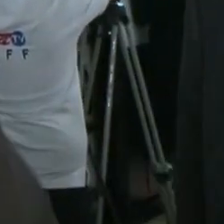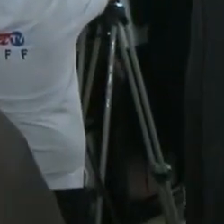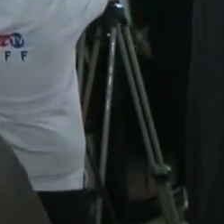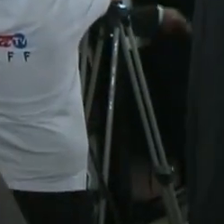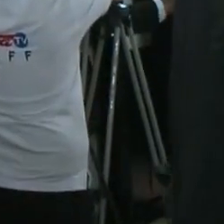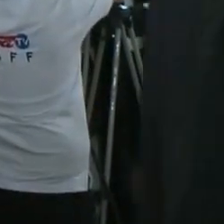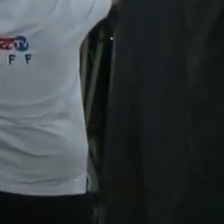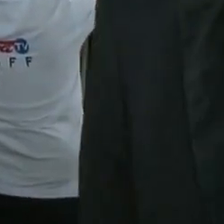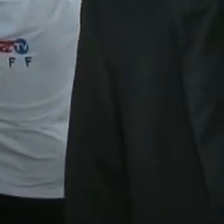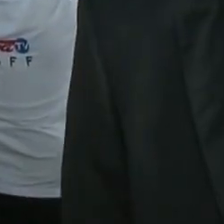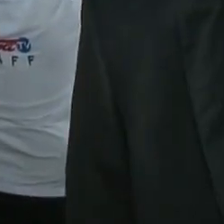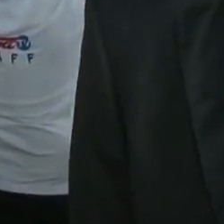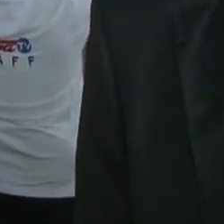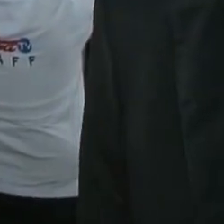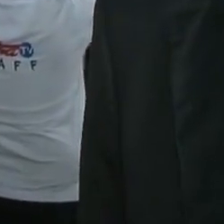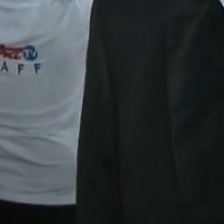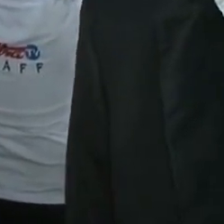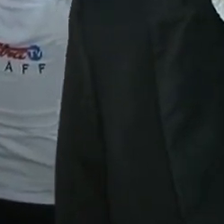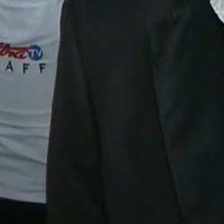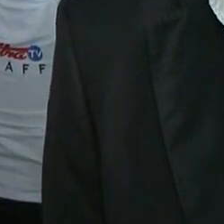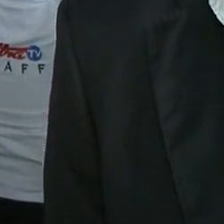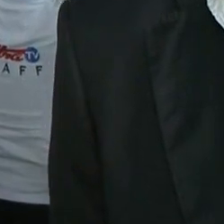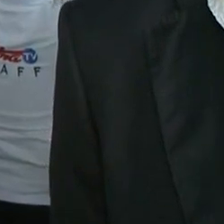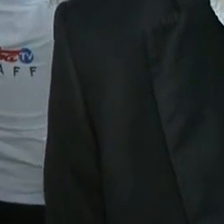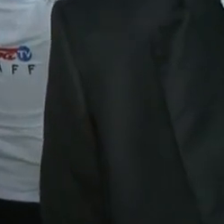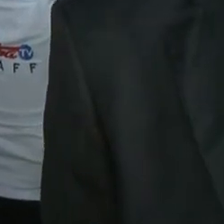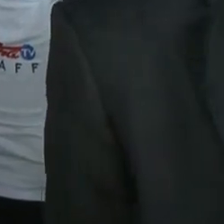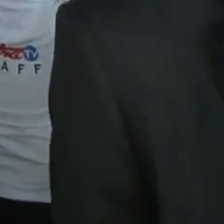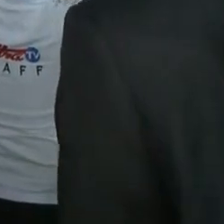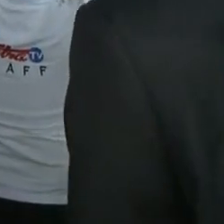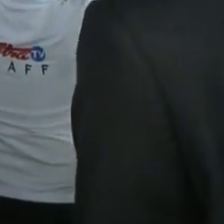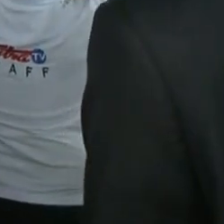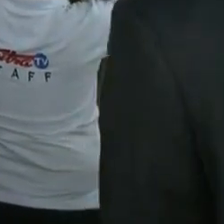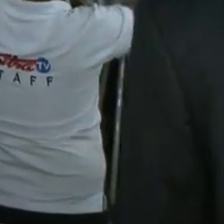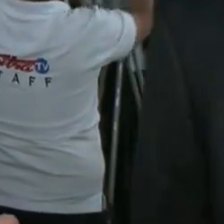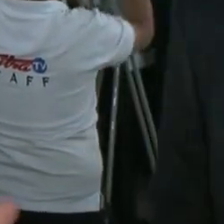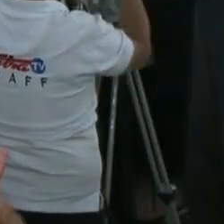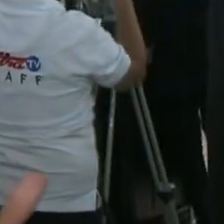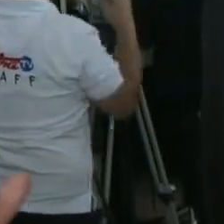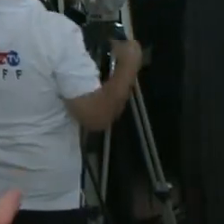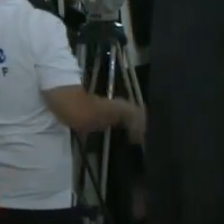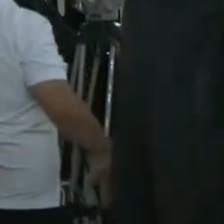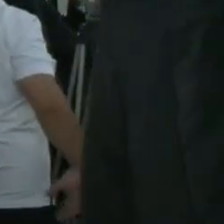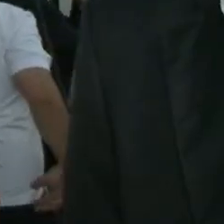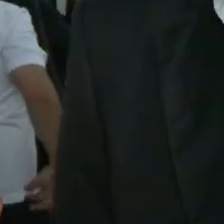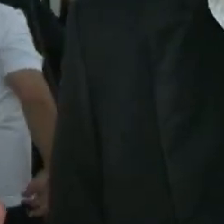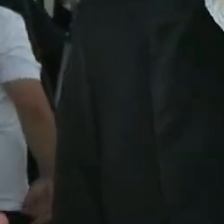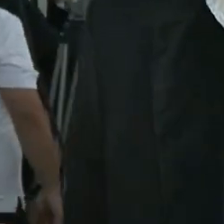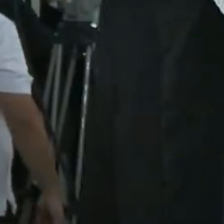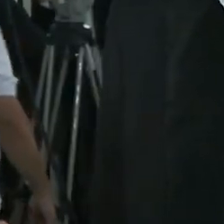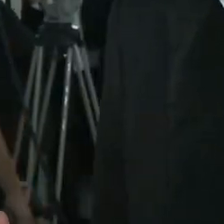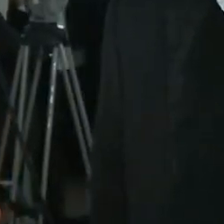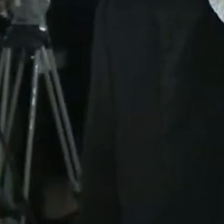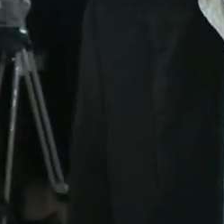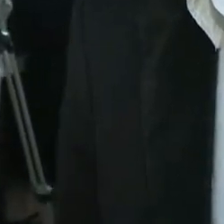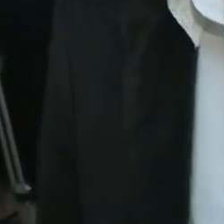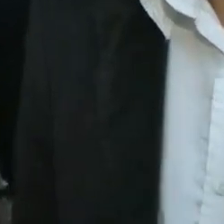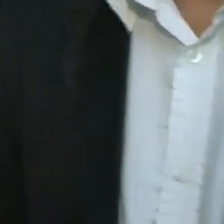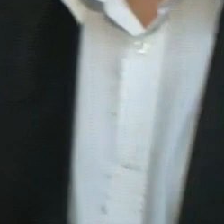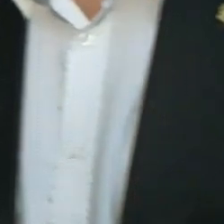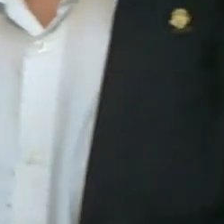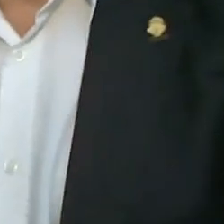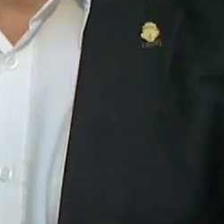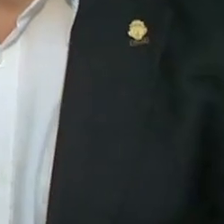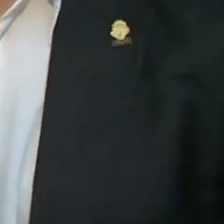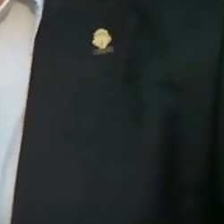elección de la presidencia muy veloz, muy rápida, pero no ha sido así en lo que son la vicepresidencia y la secretaría. Nos acompaña José María Villalta, diputado del Frente Amplio.